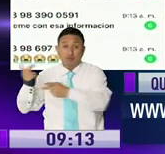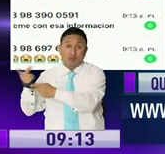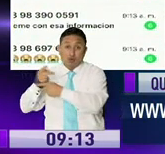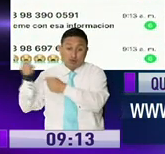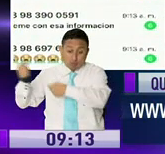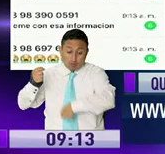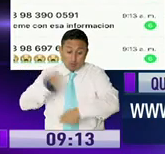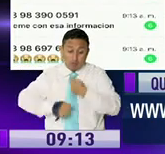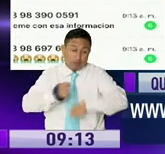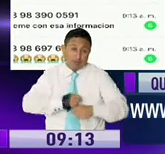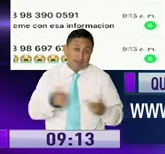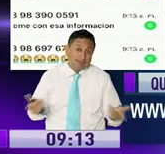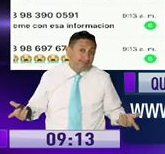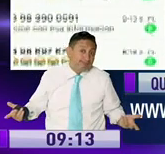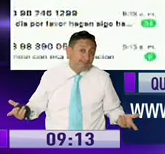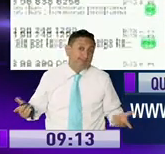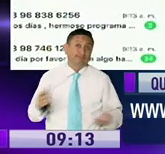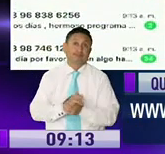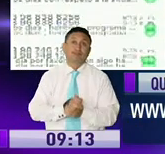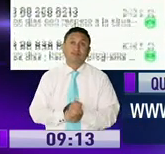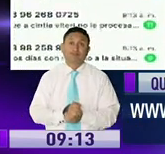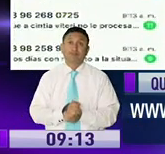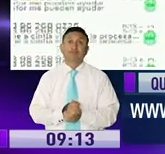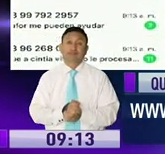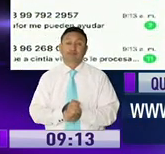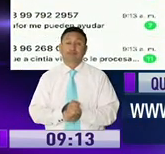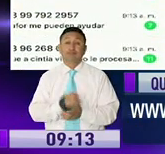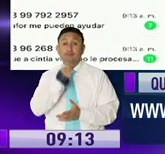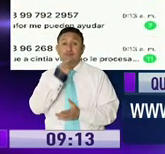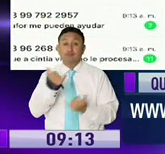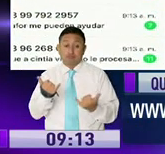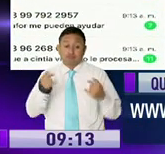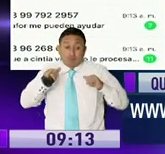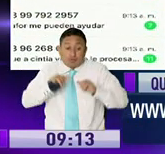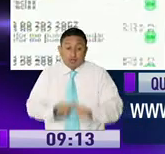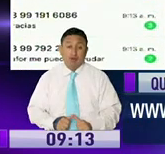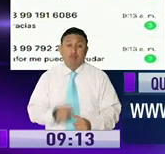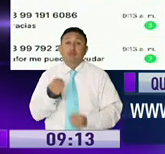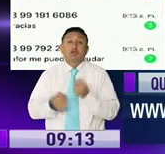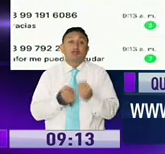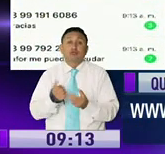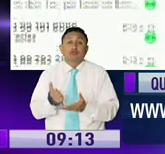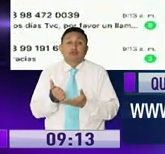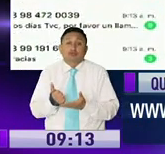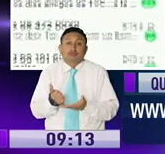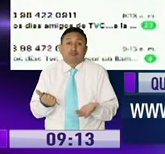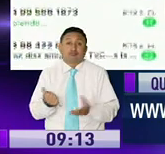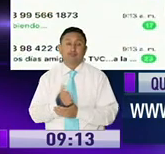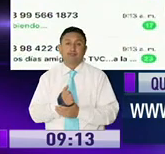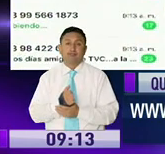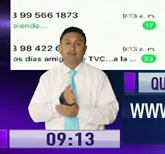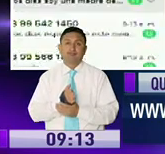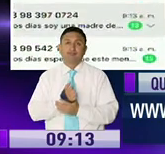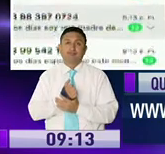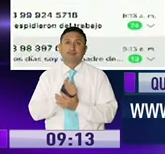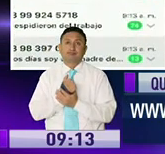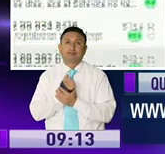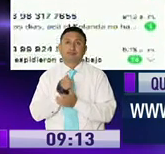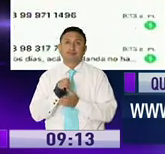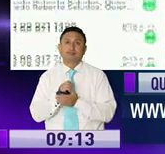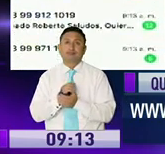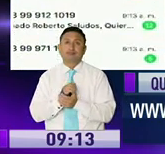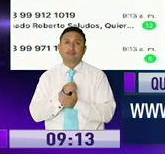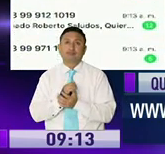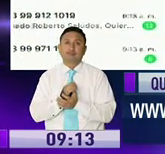acá, claro. Traen producto. Sí. Y digan, nos hemos quedado, ¿cómo hacemos? Claro. O sea, si tuviéramos la varita, creemos que